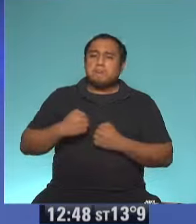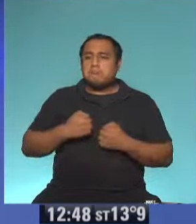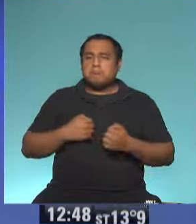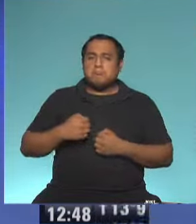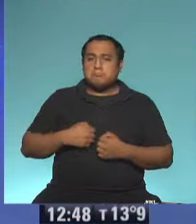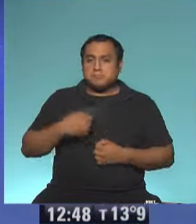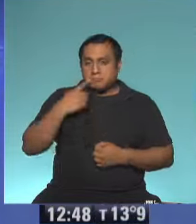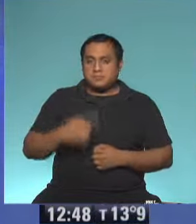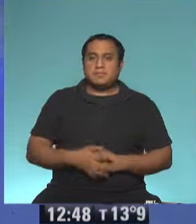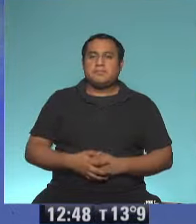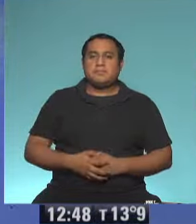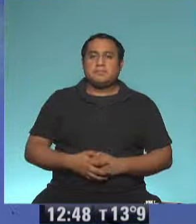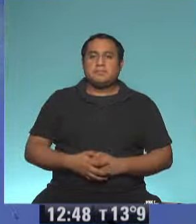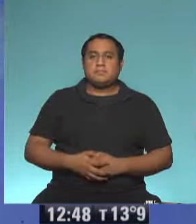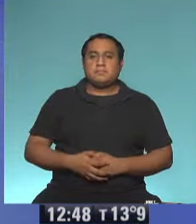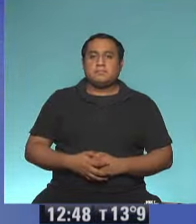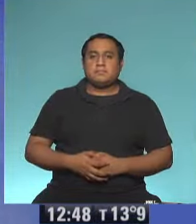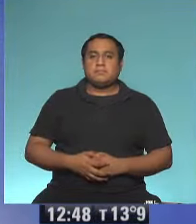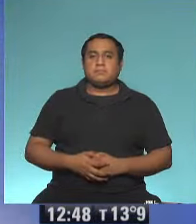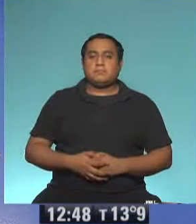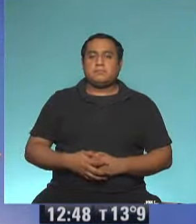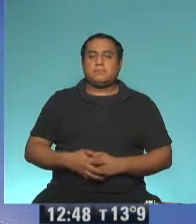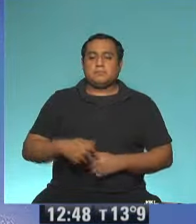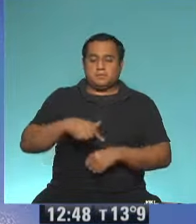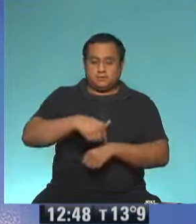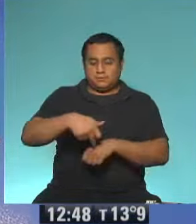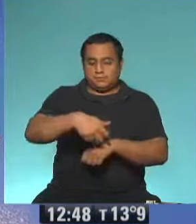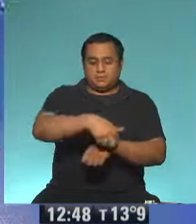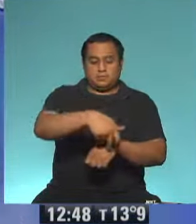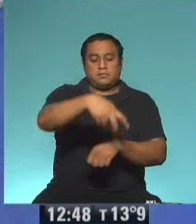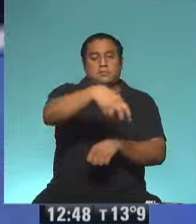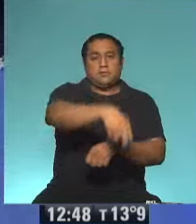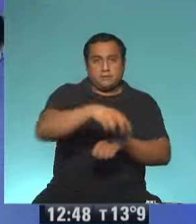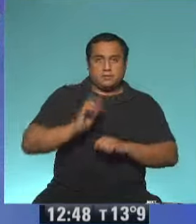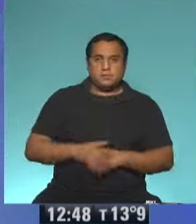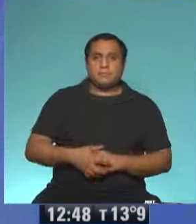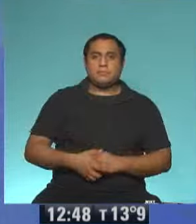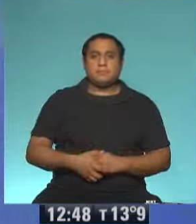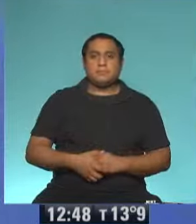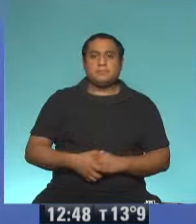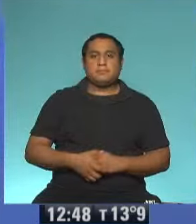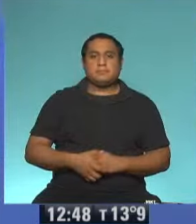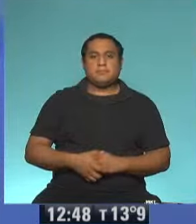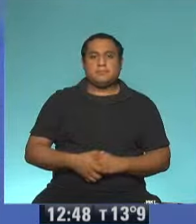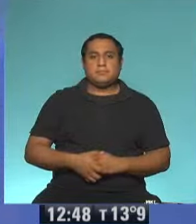mira, vengo trotando, trotando, izquierdo, derecho, izquierdo y salto. Como que me tiene que dar el... Ta, ta,